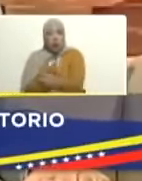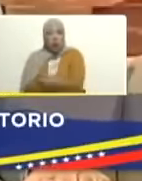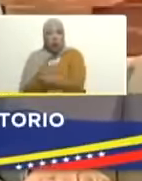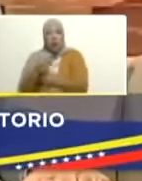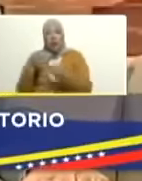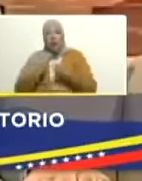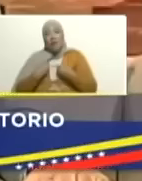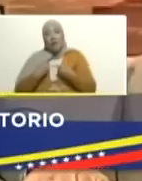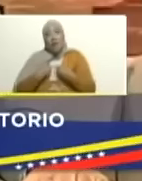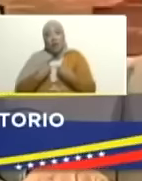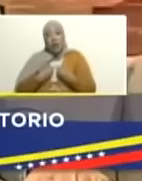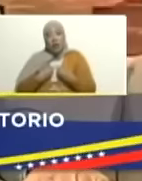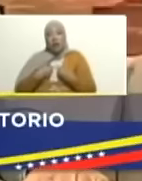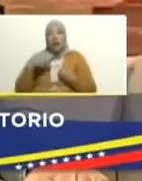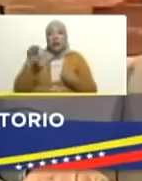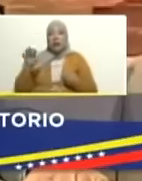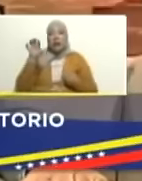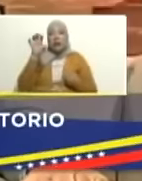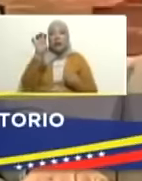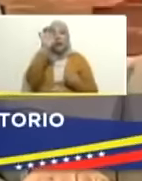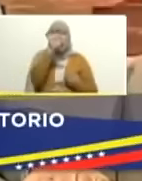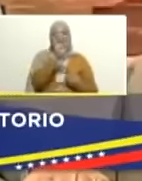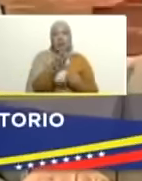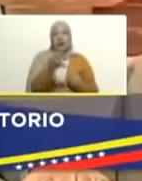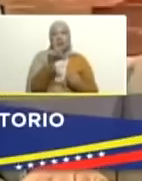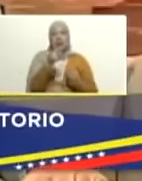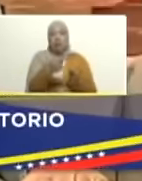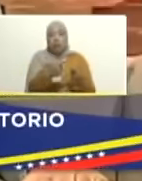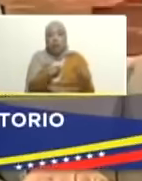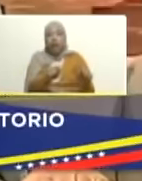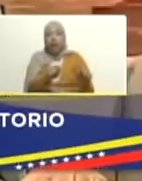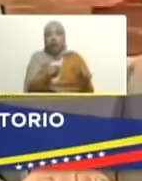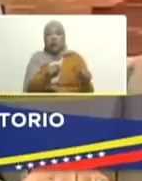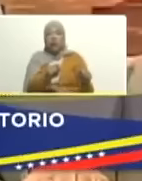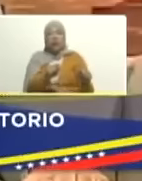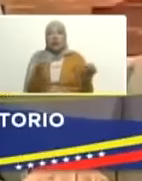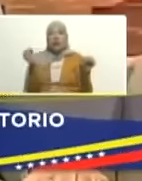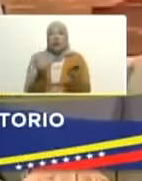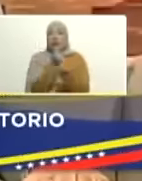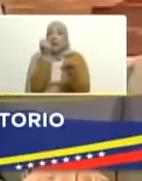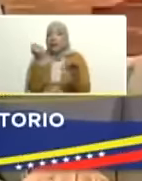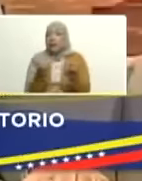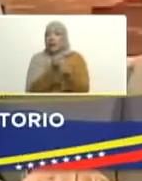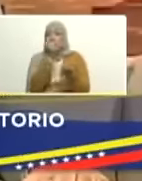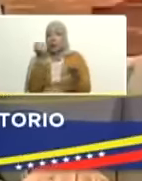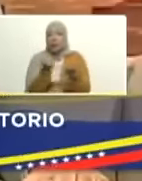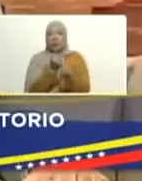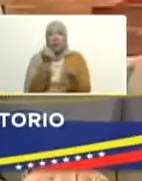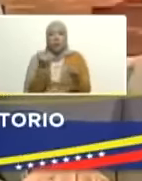migraron obligados por las sanciones criminales es que les toca trabajar en